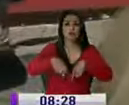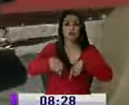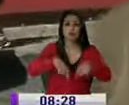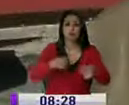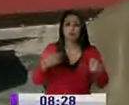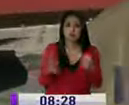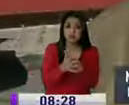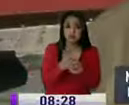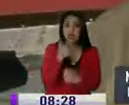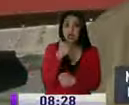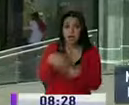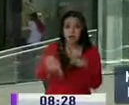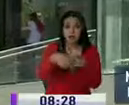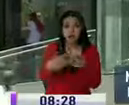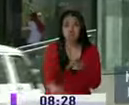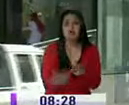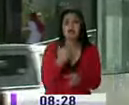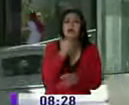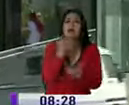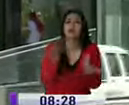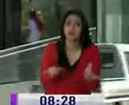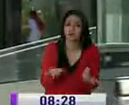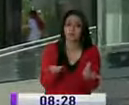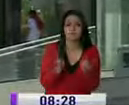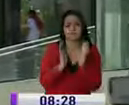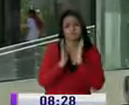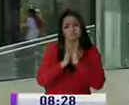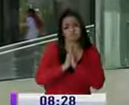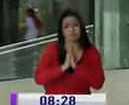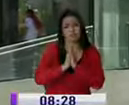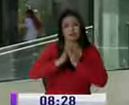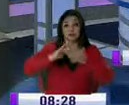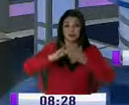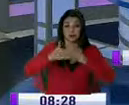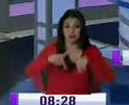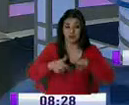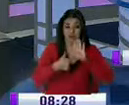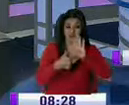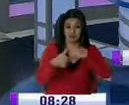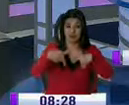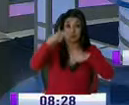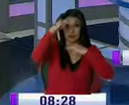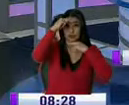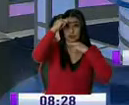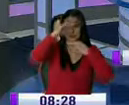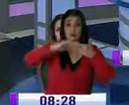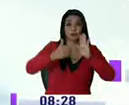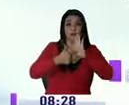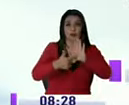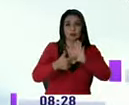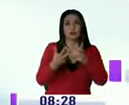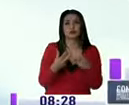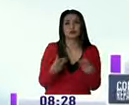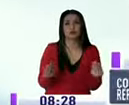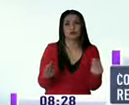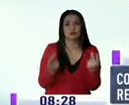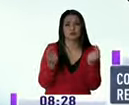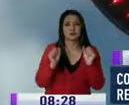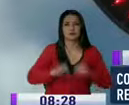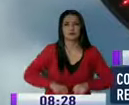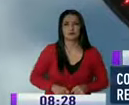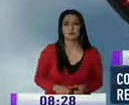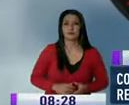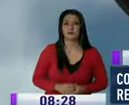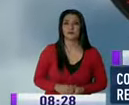producir accidentes, está mal el semáforo. La comunidad espera que tras la presentación del problema en nuestro noticiero, la reparación sea inmediata,